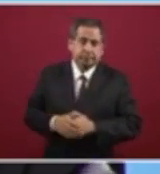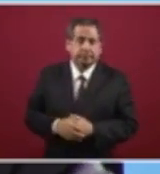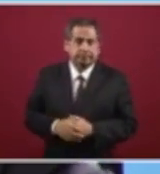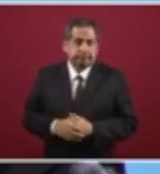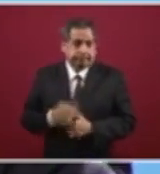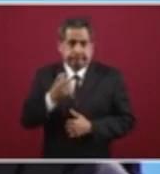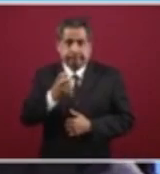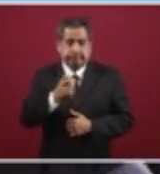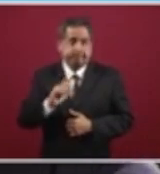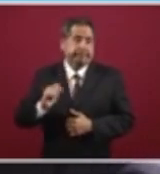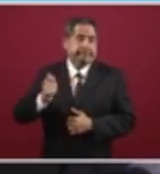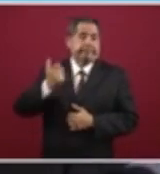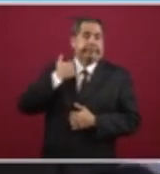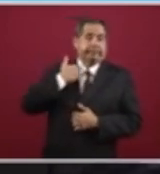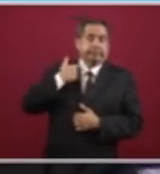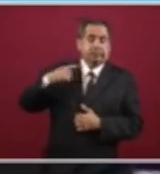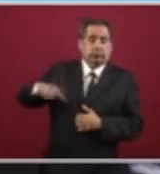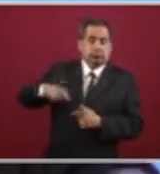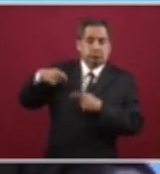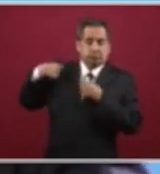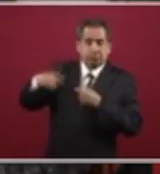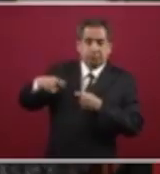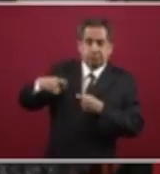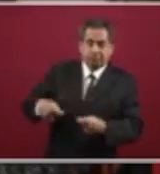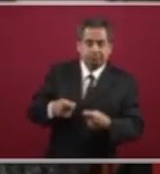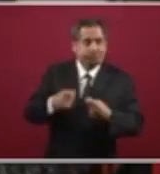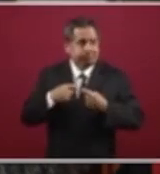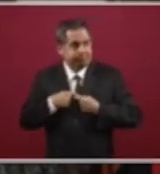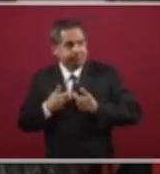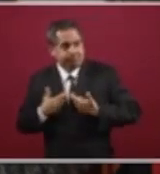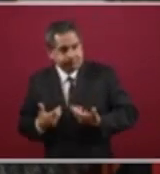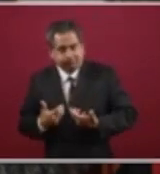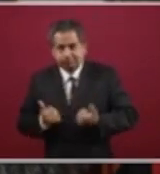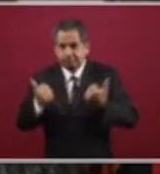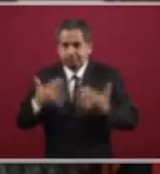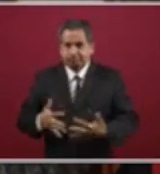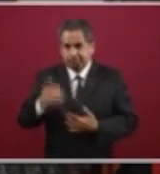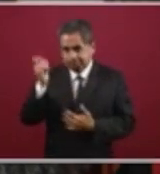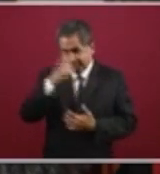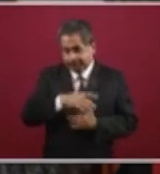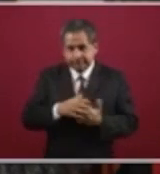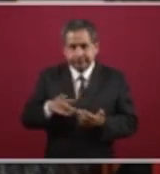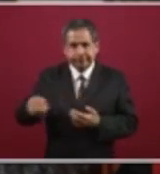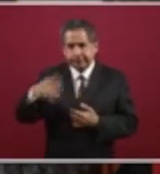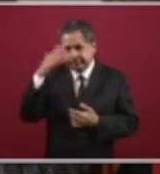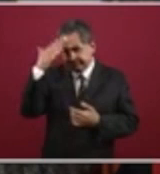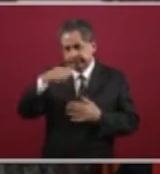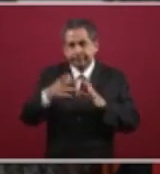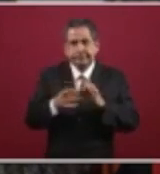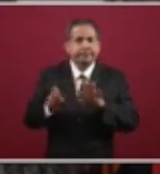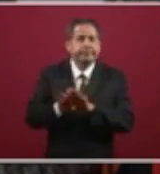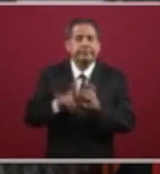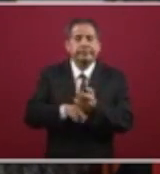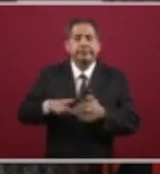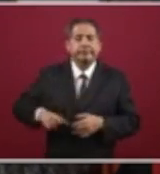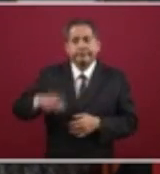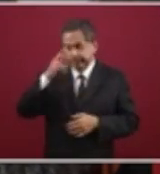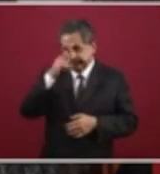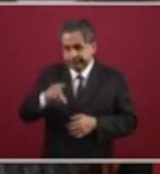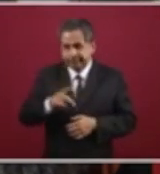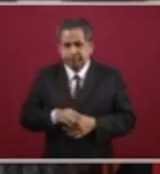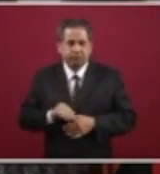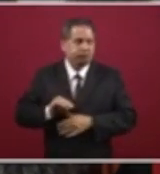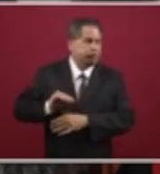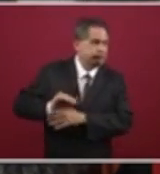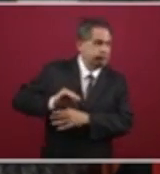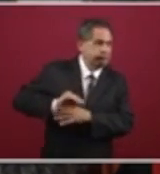nos dejaron es una herencia pesada y trágica, porque, como bien se sabe, el Estado mexicano le dio la